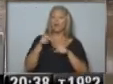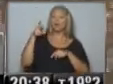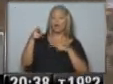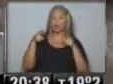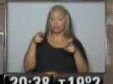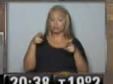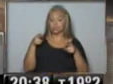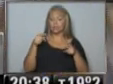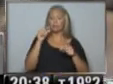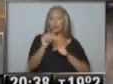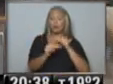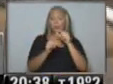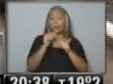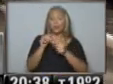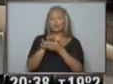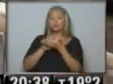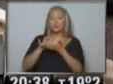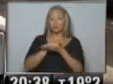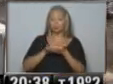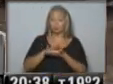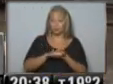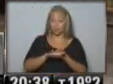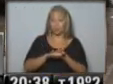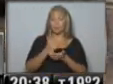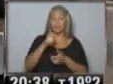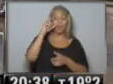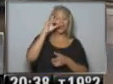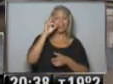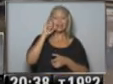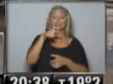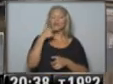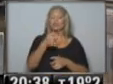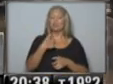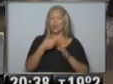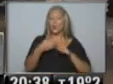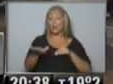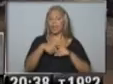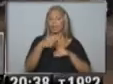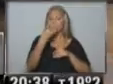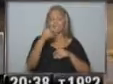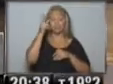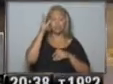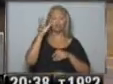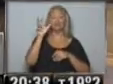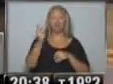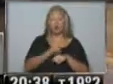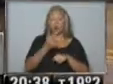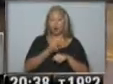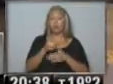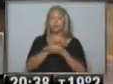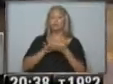se irán resolviendo paulatinamente, mientras que Edesur dio un plazo no menor de 48 horas para resolver